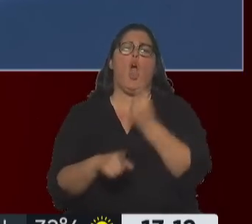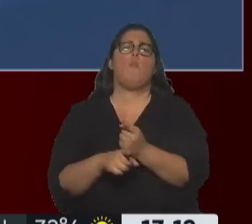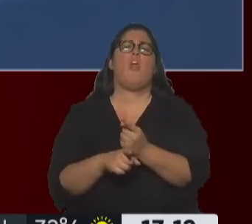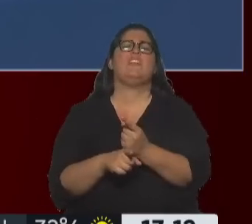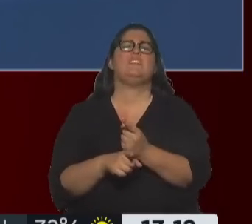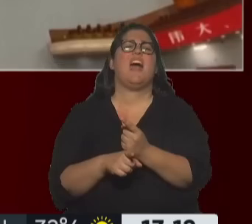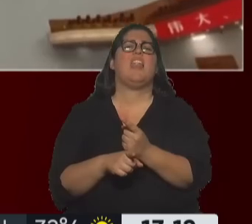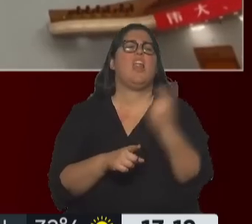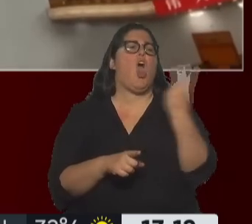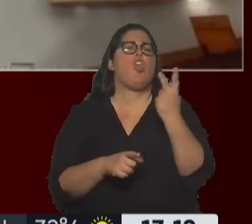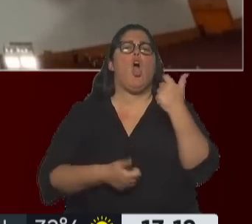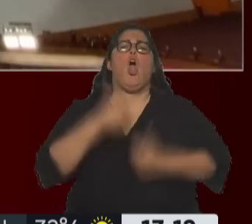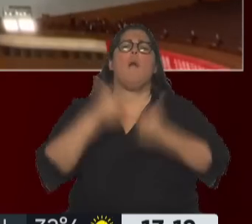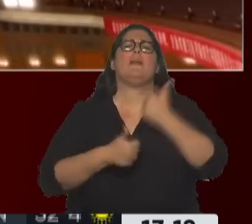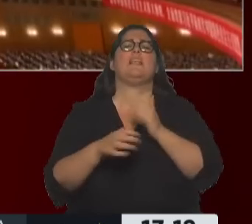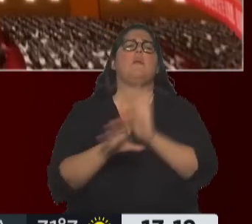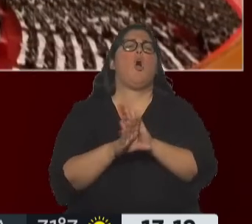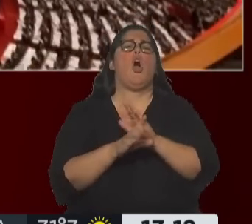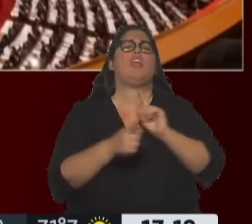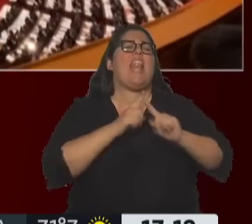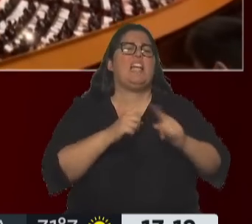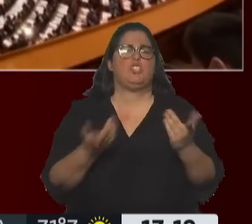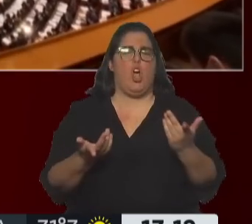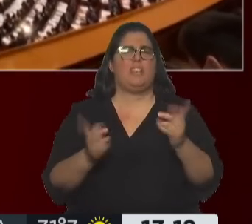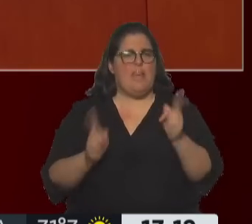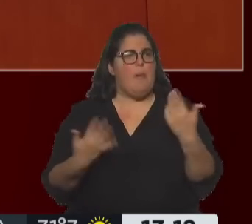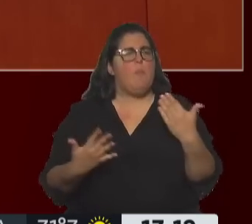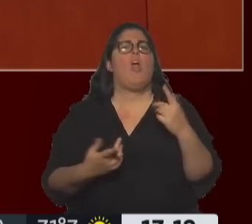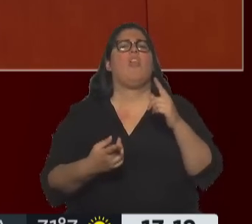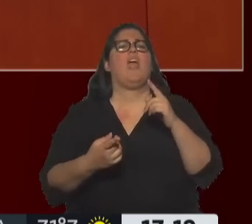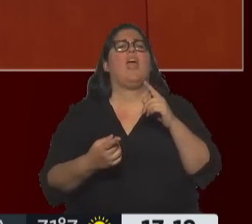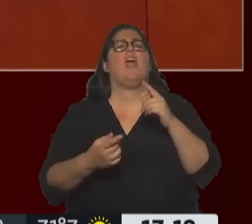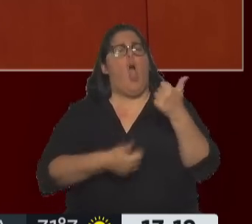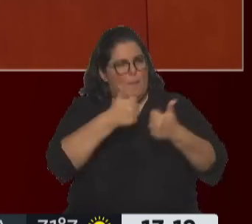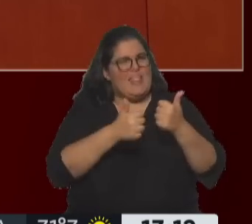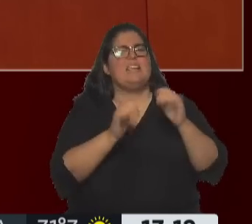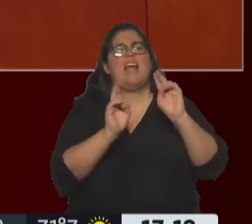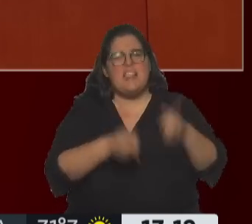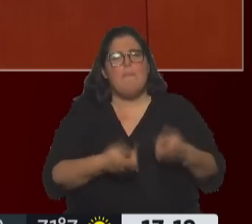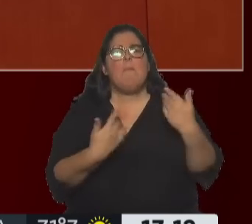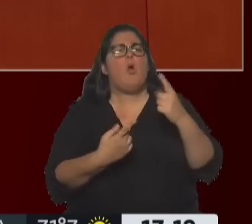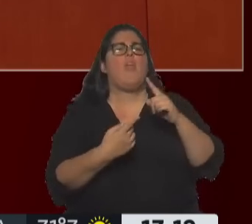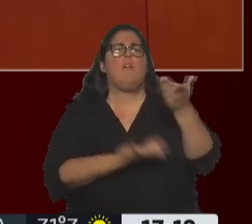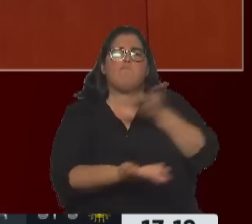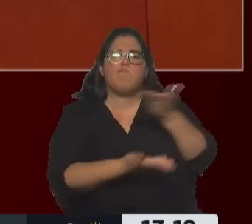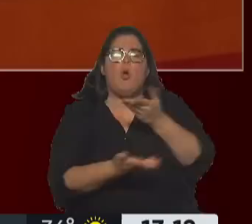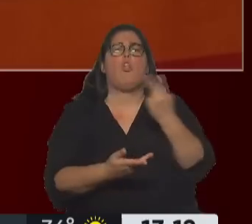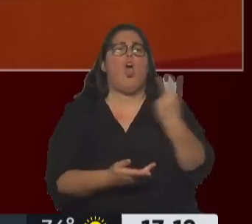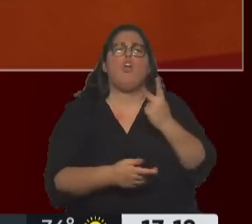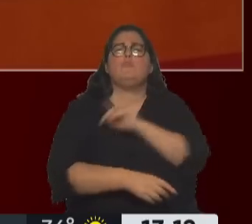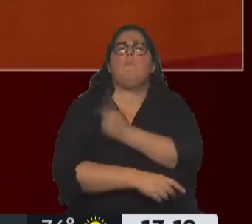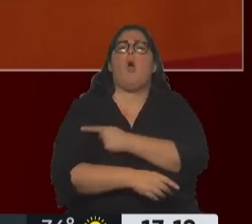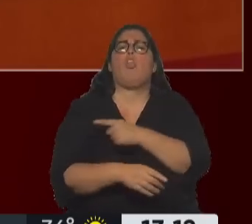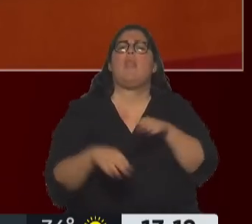la totalidad de nuestras relaciones, tenemos espacio para convivir, además de competir, convivir y coexistir como dos poderes